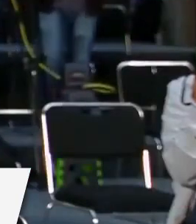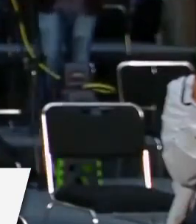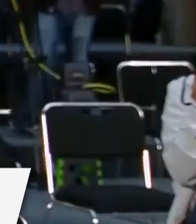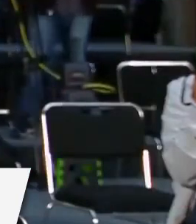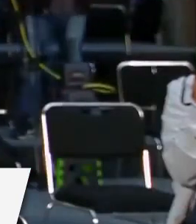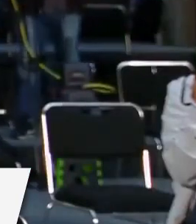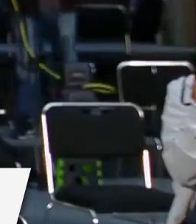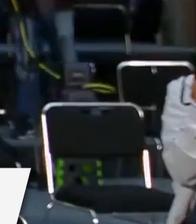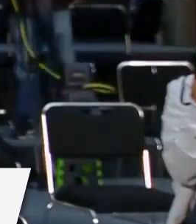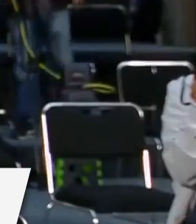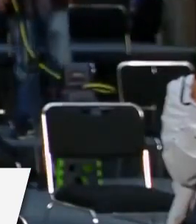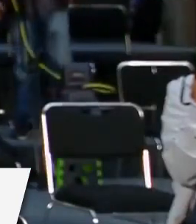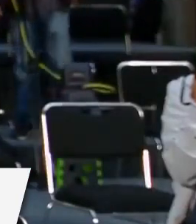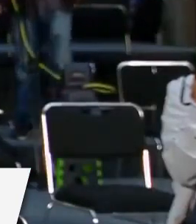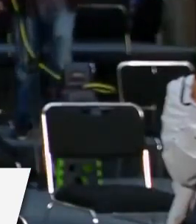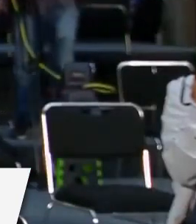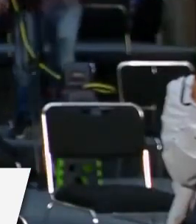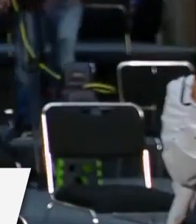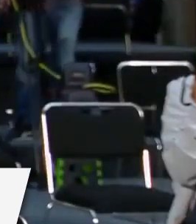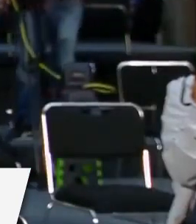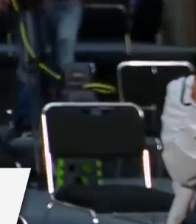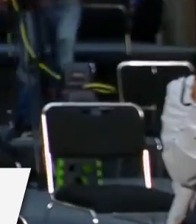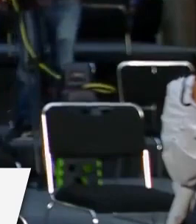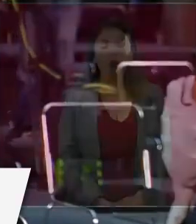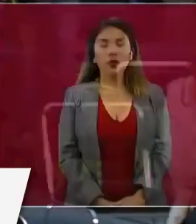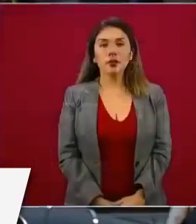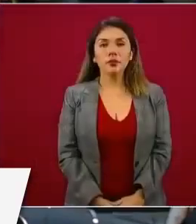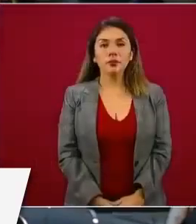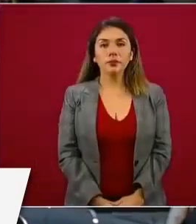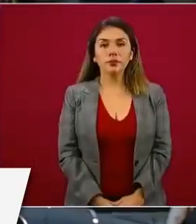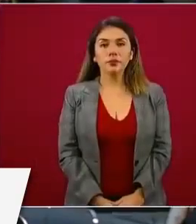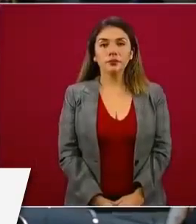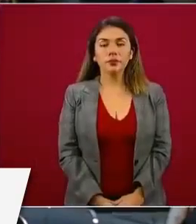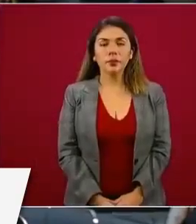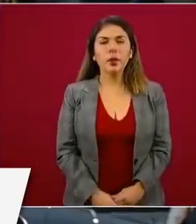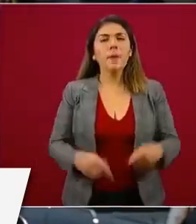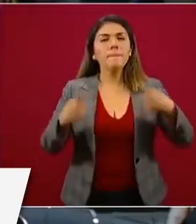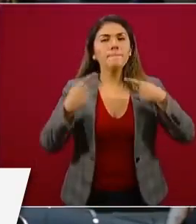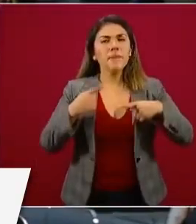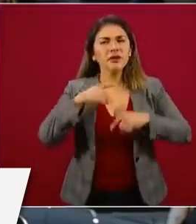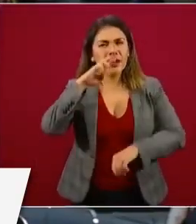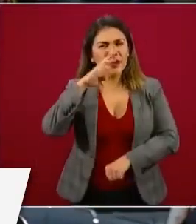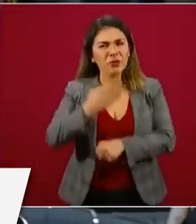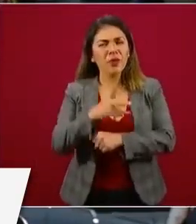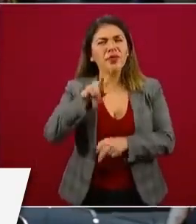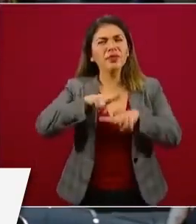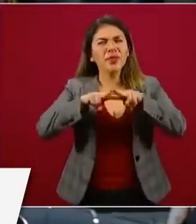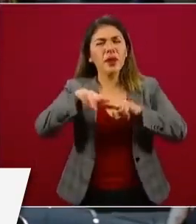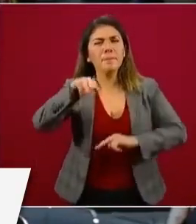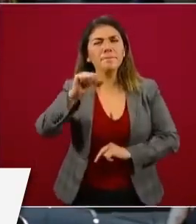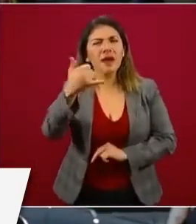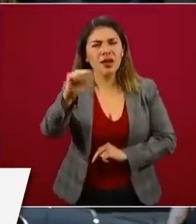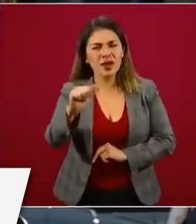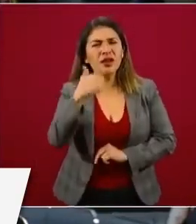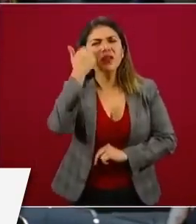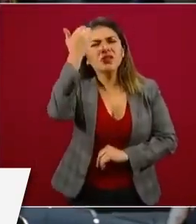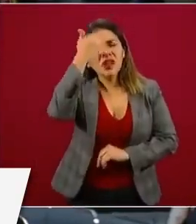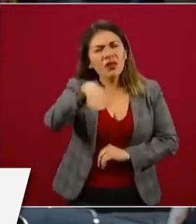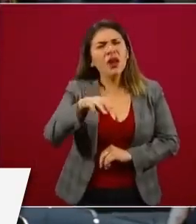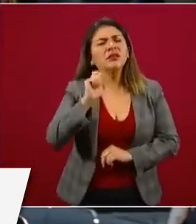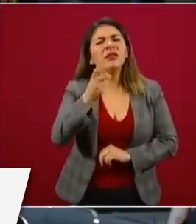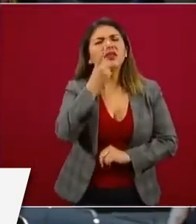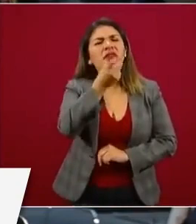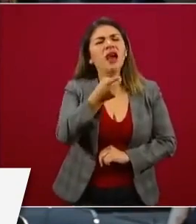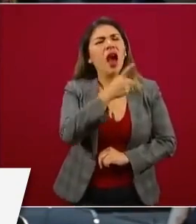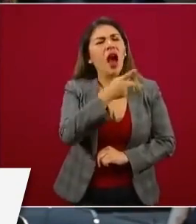localizada a qué se refiere cuánto es lo que se pagó el segundo presidente sobre este mismo tema el tren maya usted habla